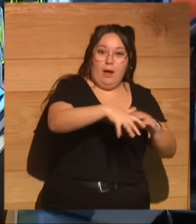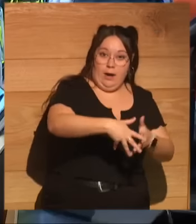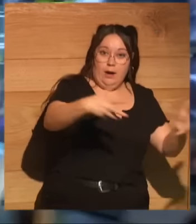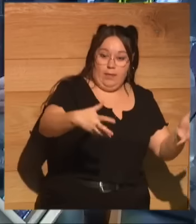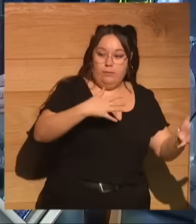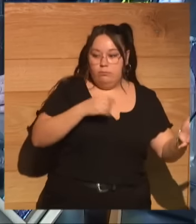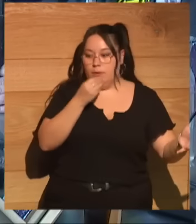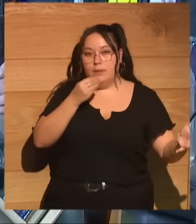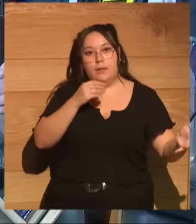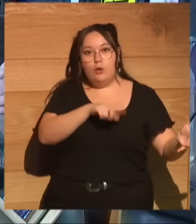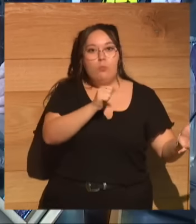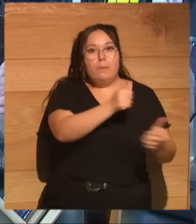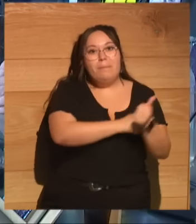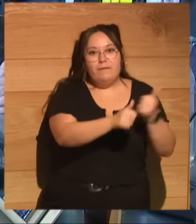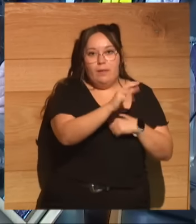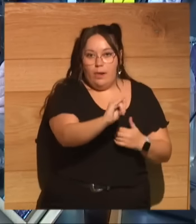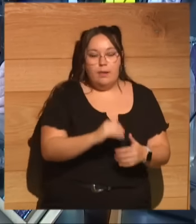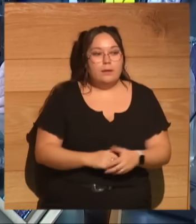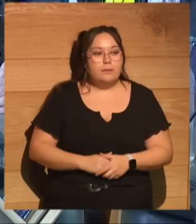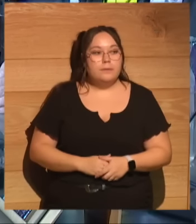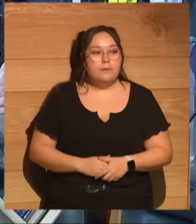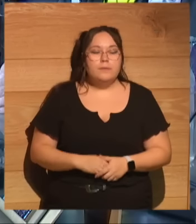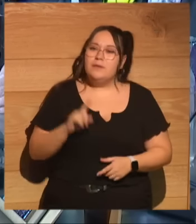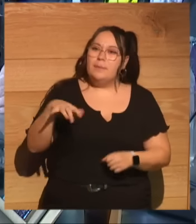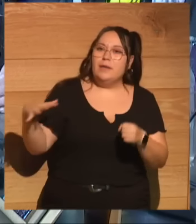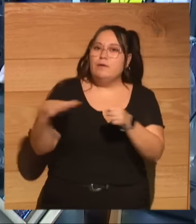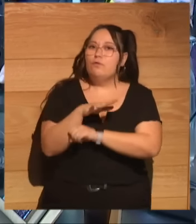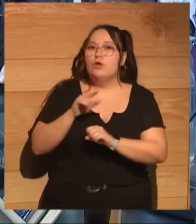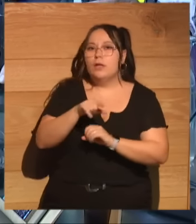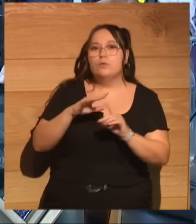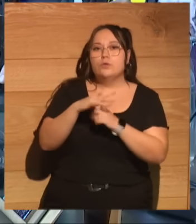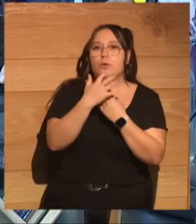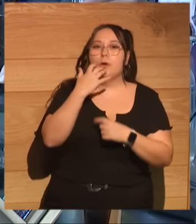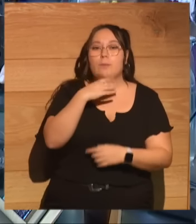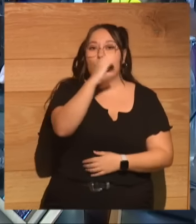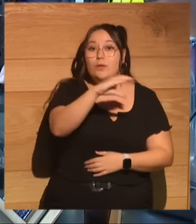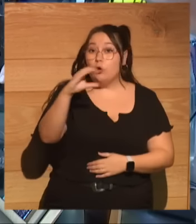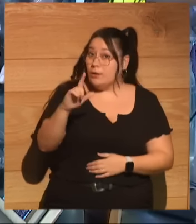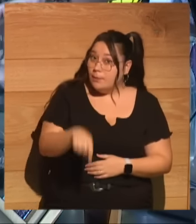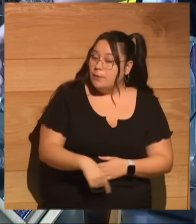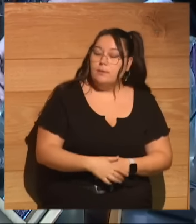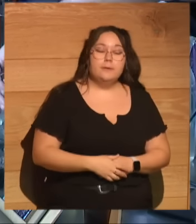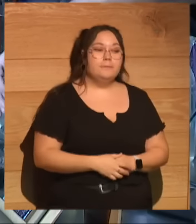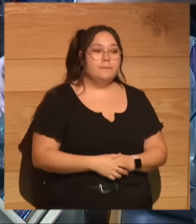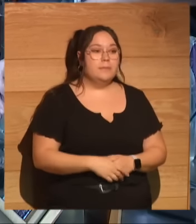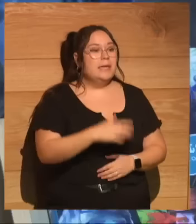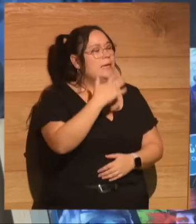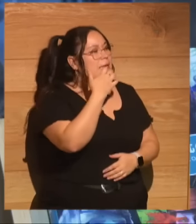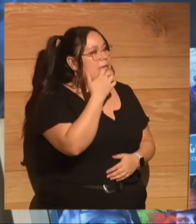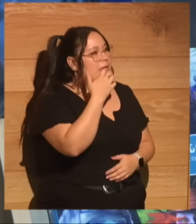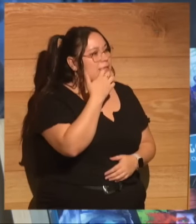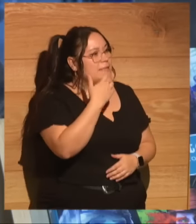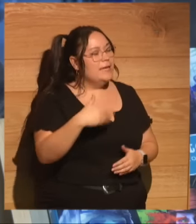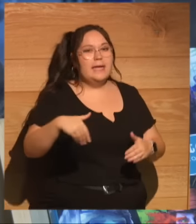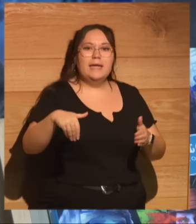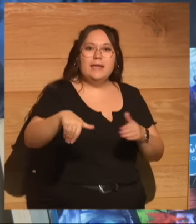Hombre, no lo dudes. Sin duda. Entonces, vale. Algo parecido. Te voy caminando. ¿Influye también en tu caso, Javi, la cuenta corriente? No. Javi, ¿y si él es el callejón